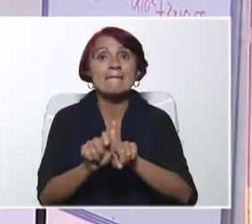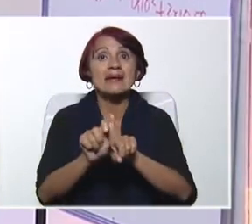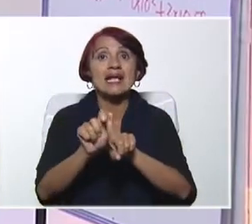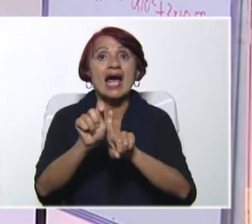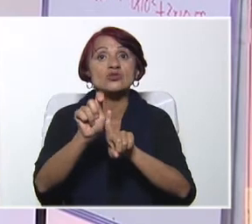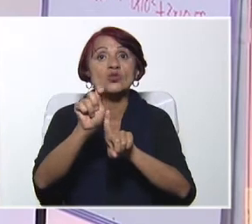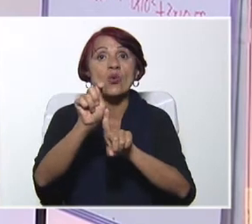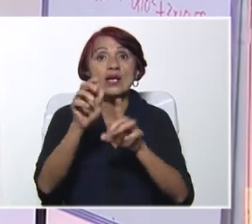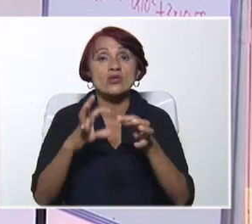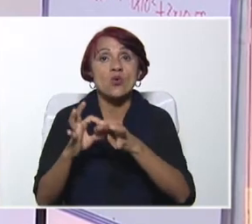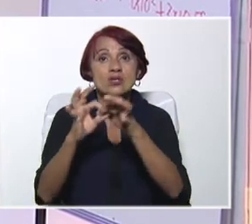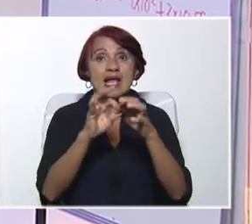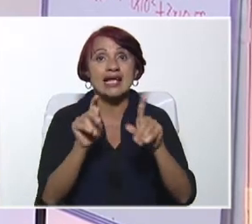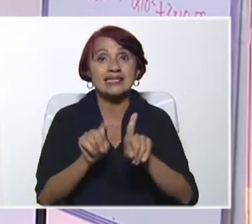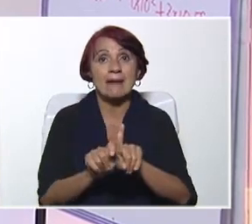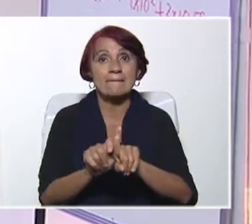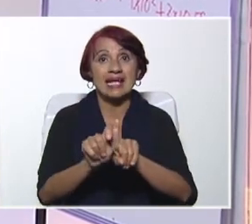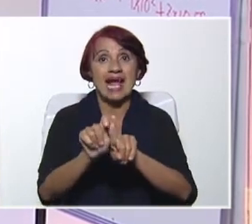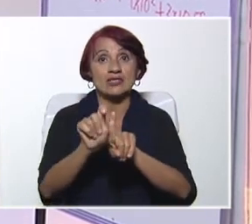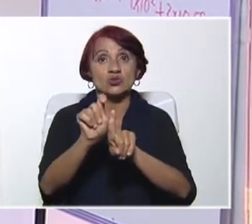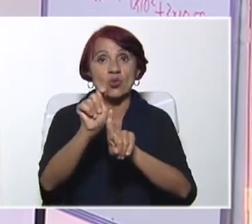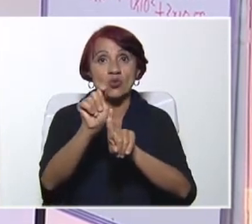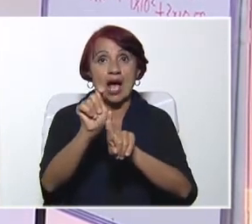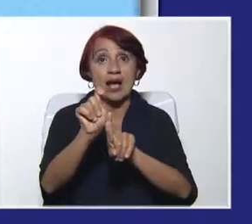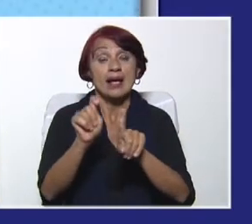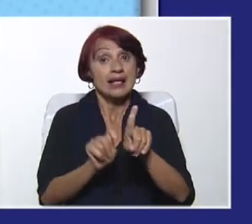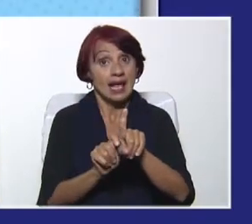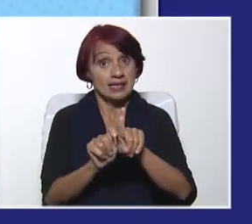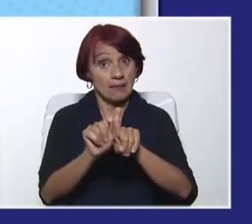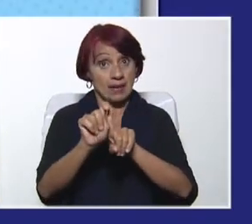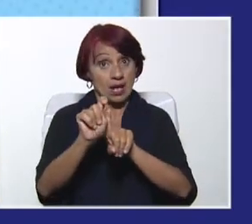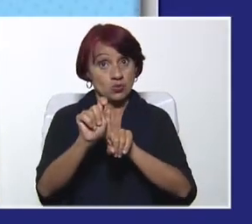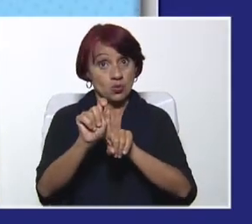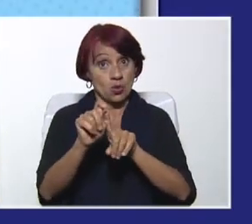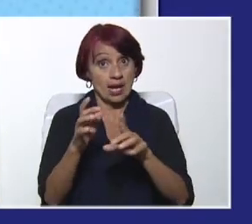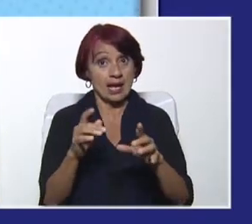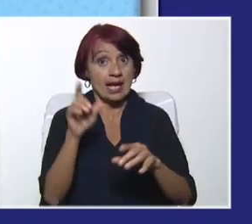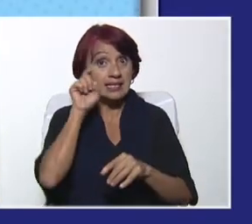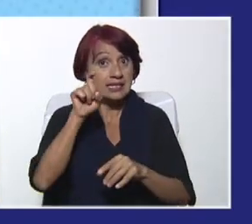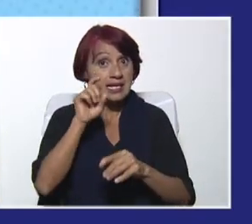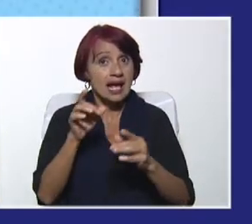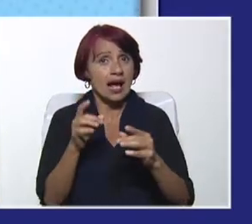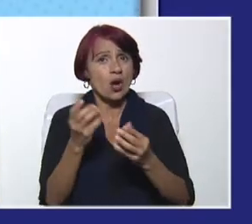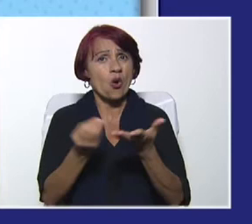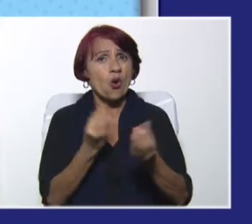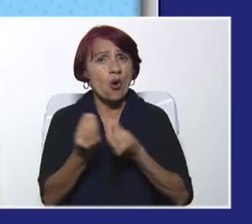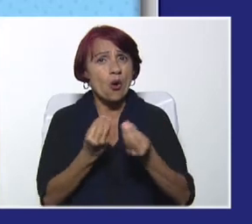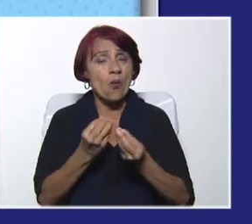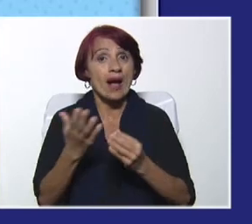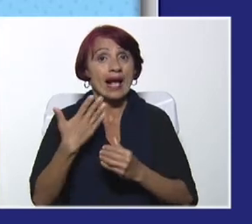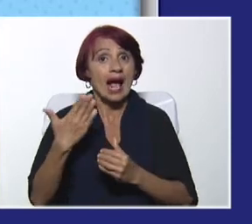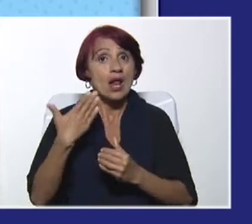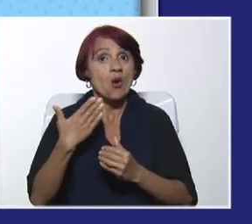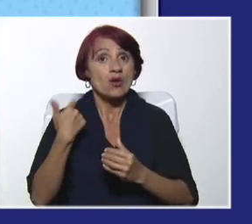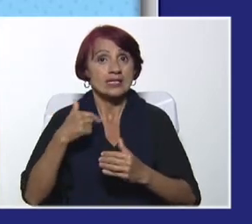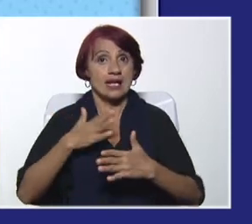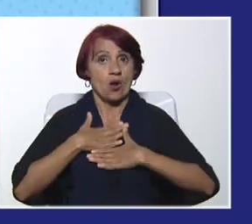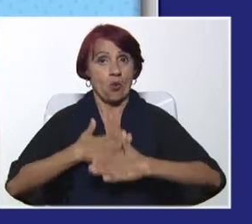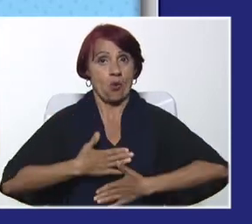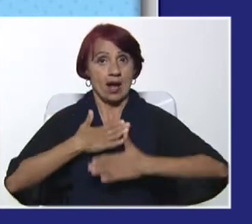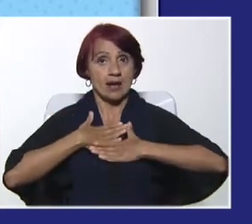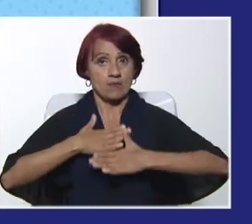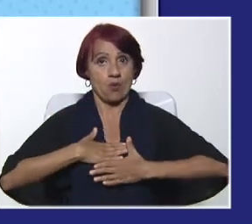y unidades de temperatura. La temperatura nos indica el grado de calor que tiene un cuerpo.